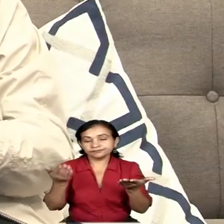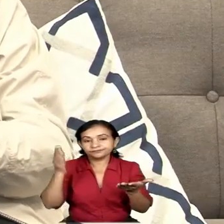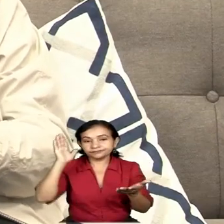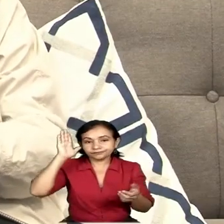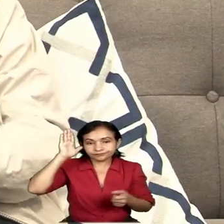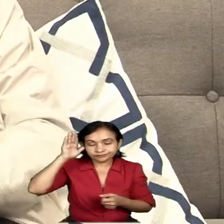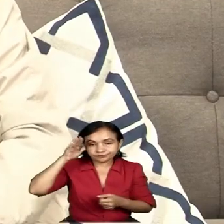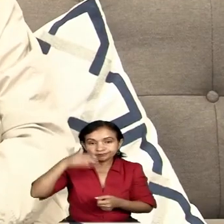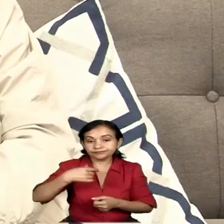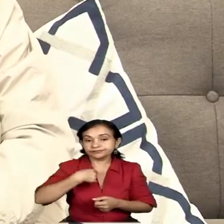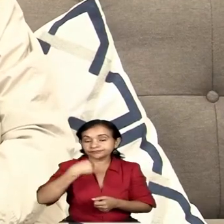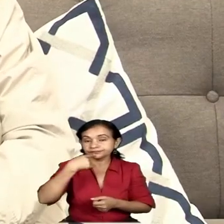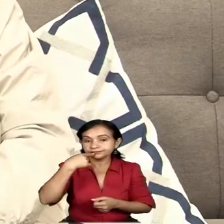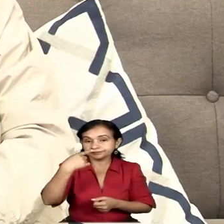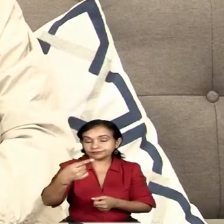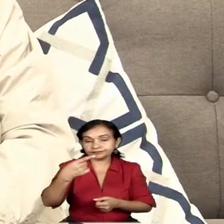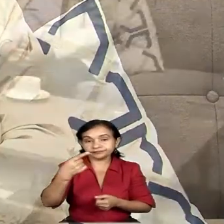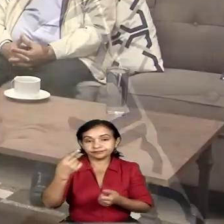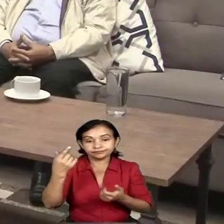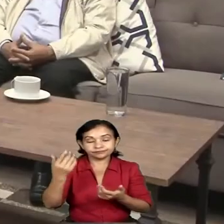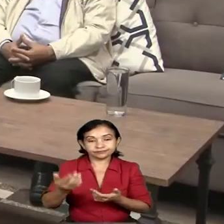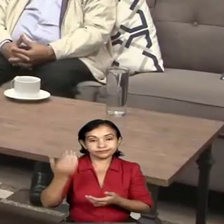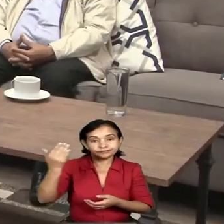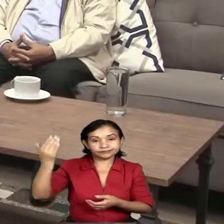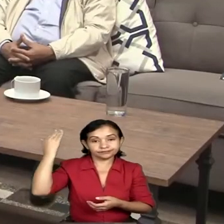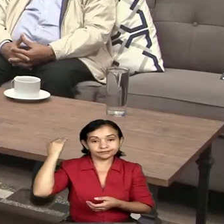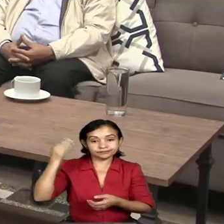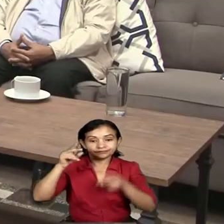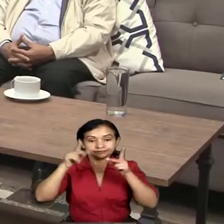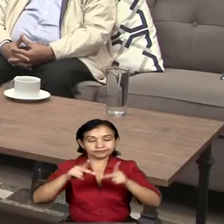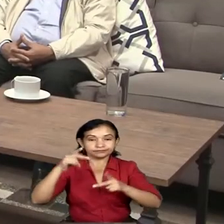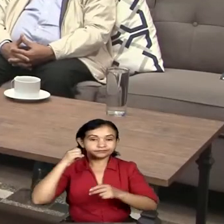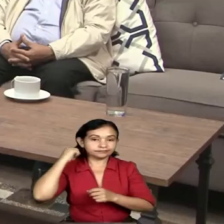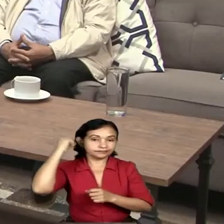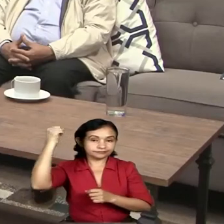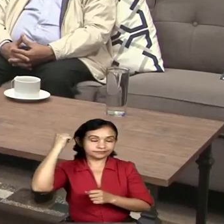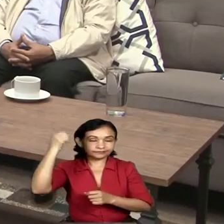desgraciadamente, yo siempre he dicho que la historia la cuentan los vencedores